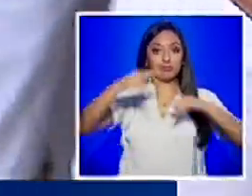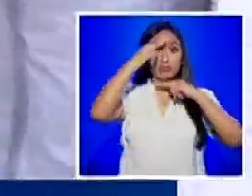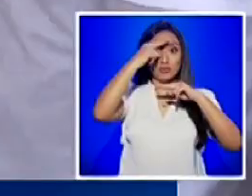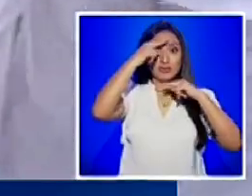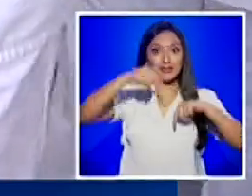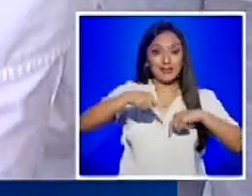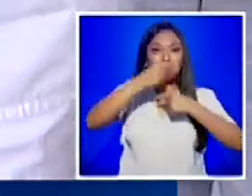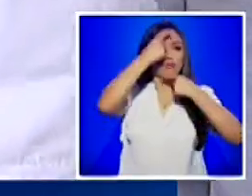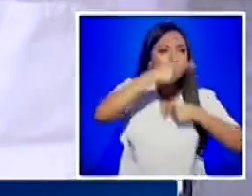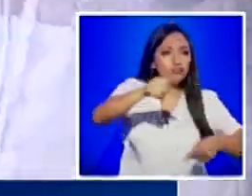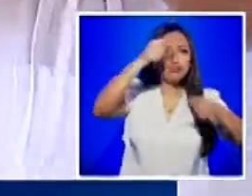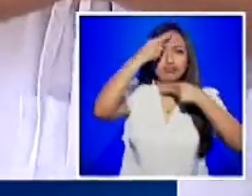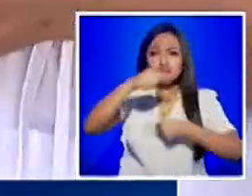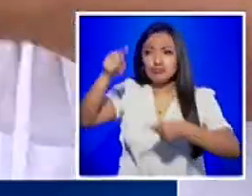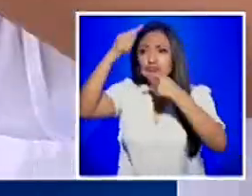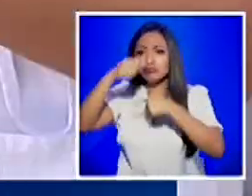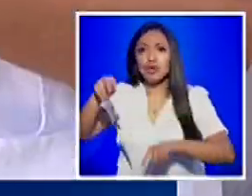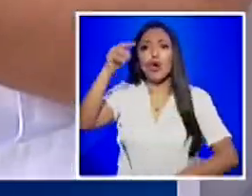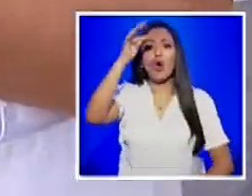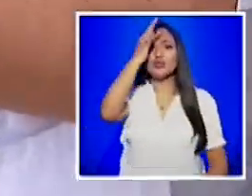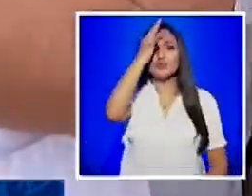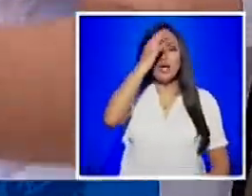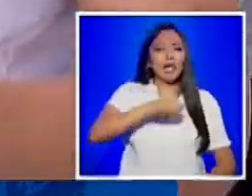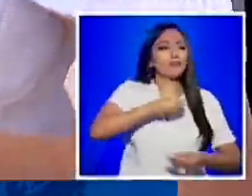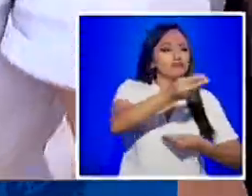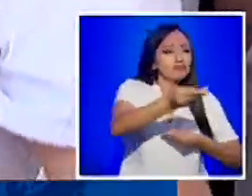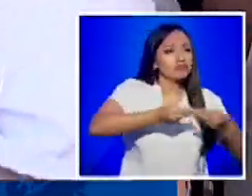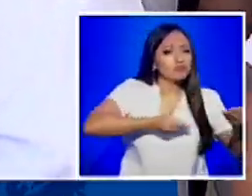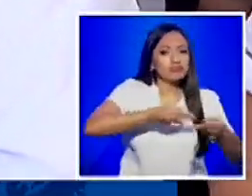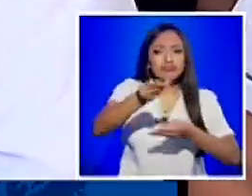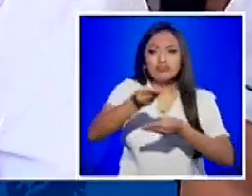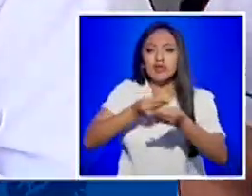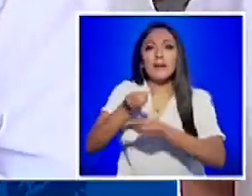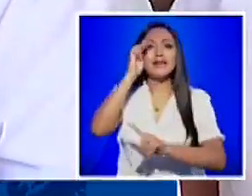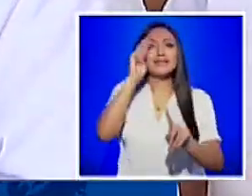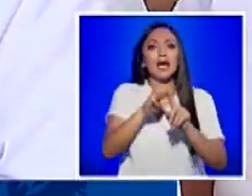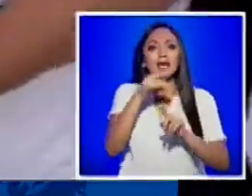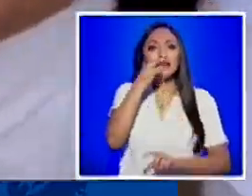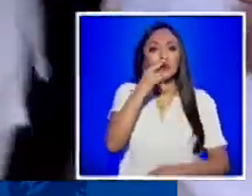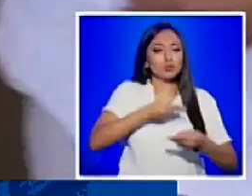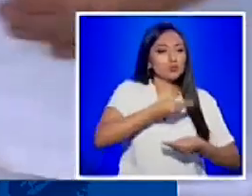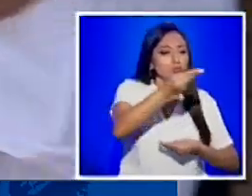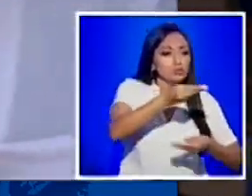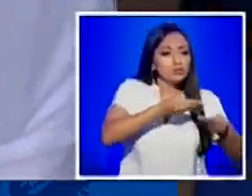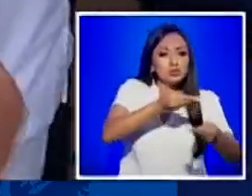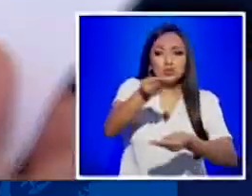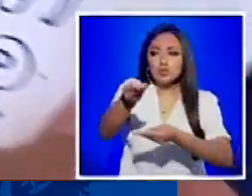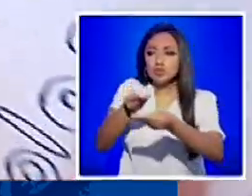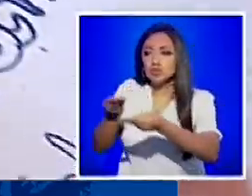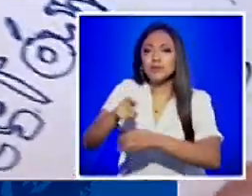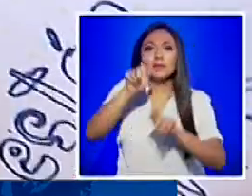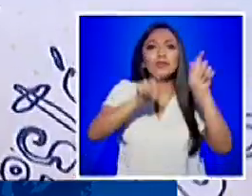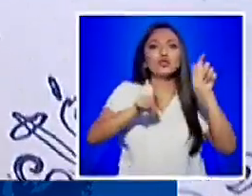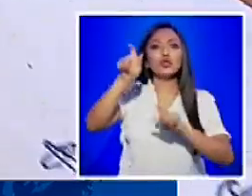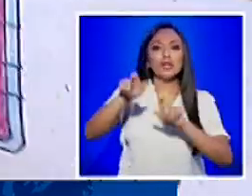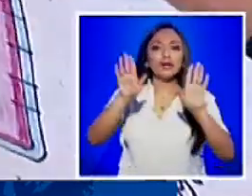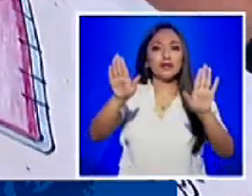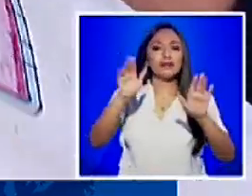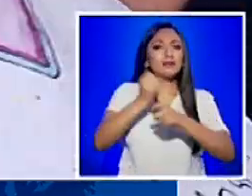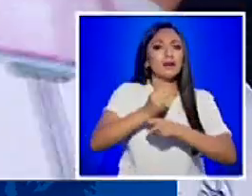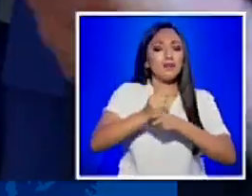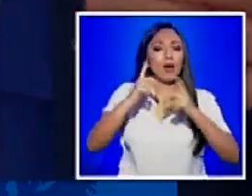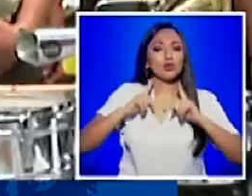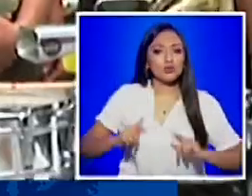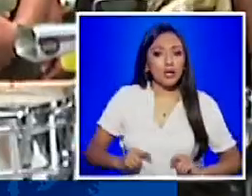Ecuavisa, recorrió hospitales e instituciones entregando los mensajes de nuestros televidentes para el personal sanitario. La gente,